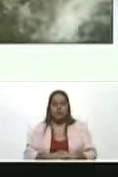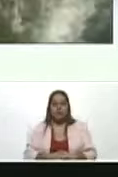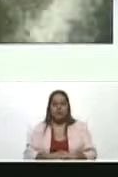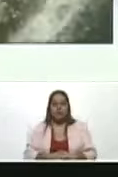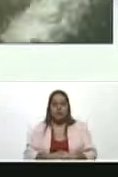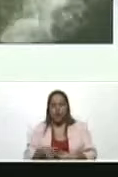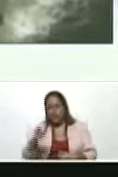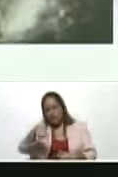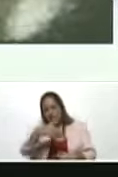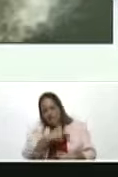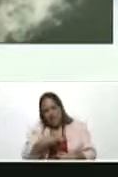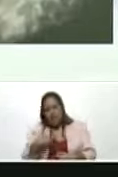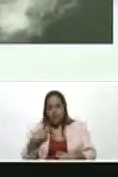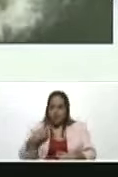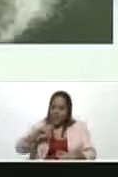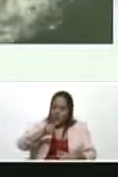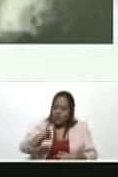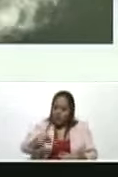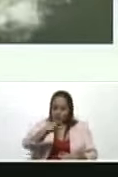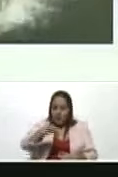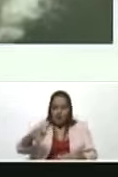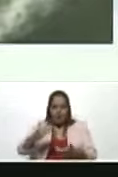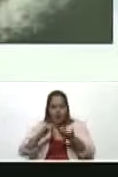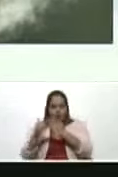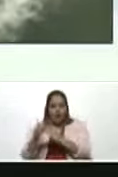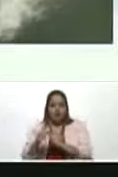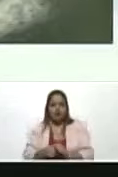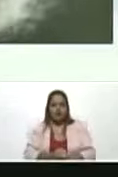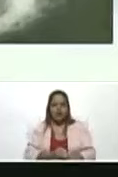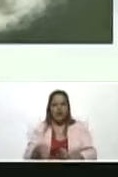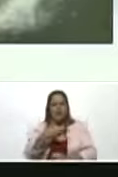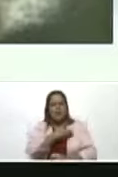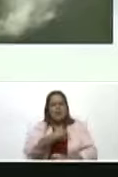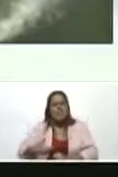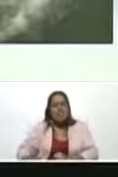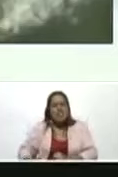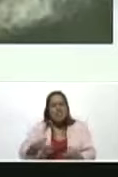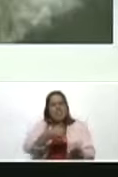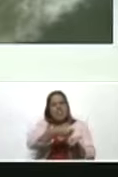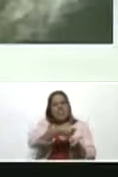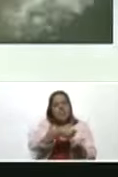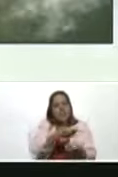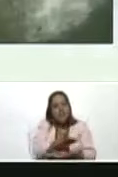¿Ustedes prefieren que, preguntaba yo a las comuneras, un presidente débil,